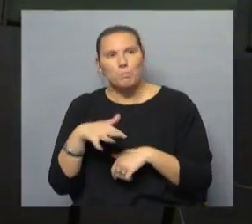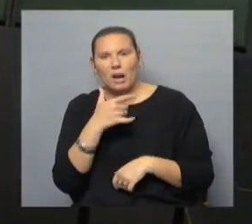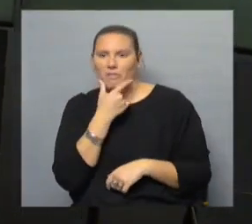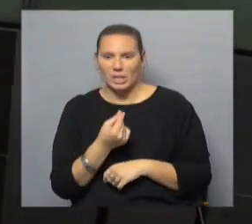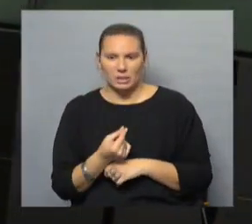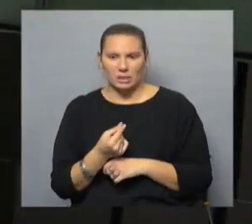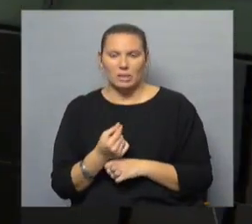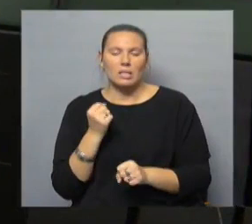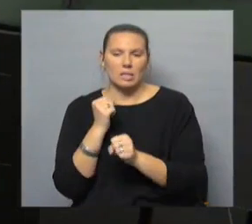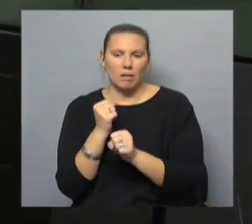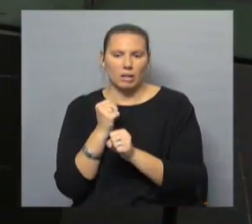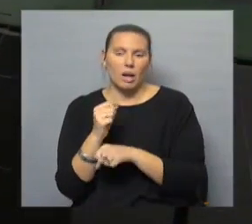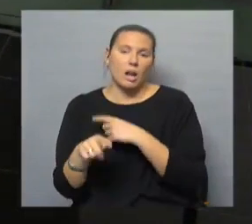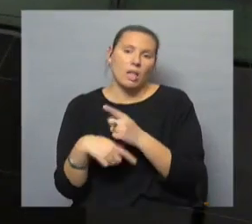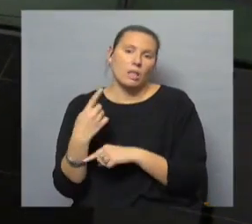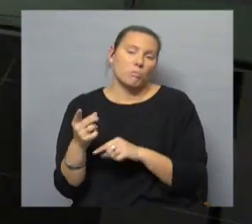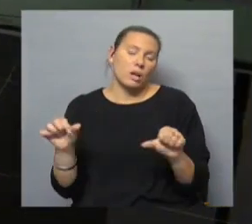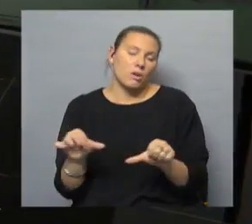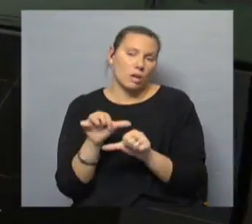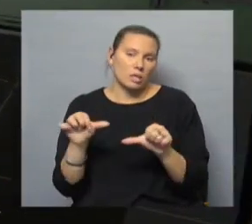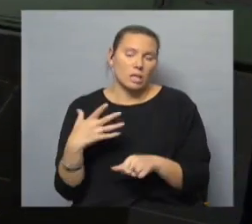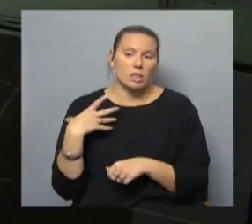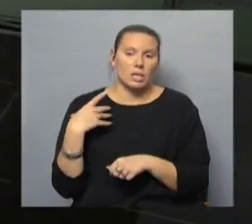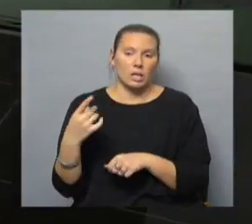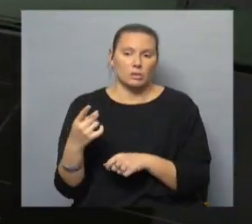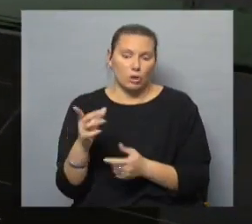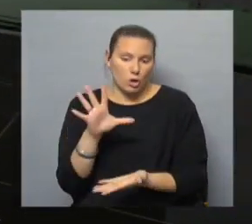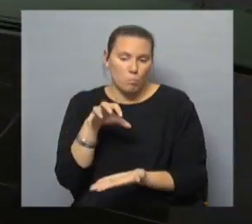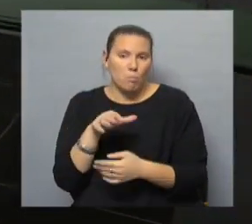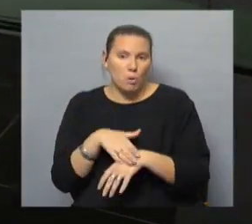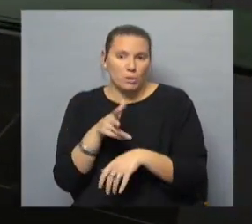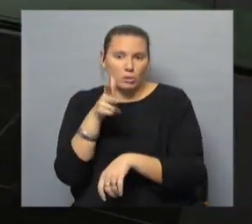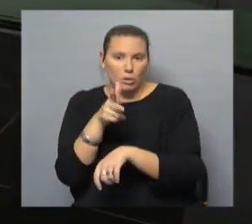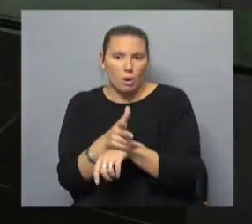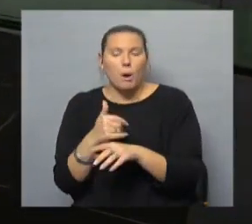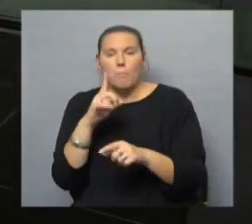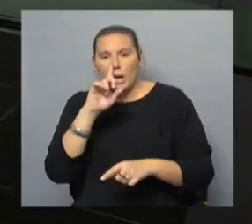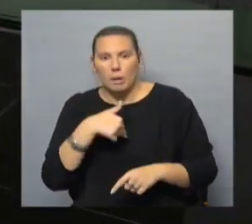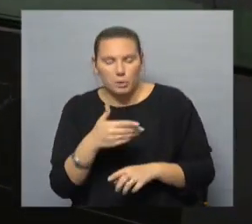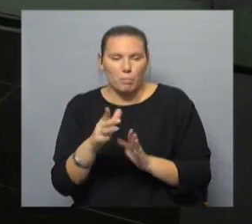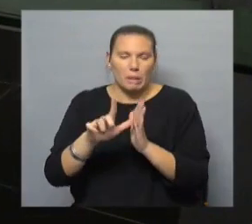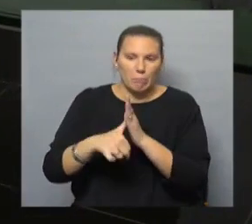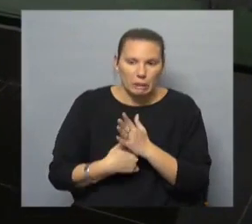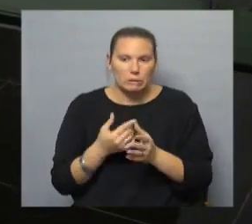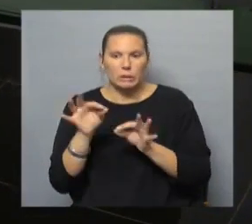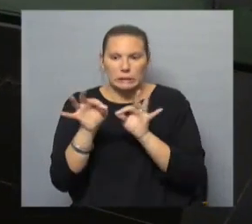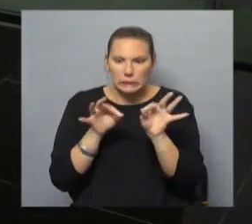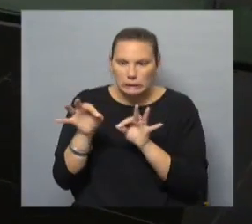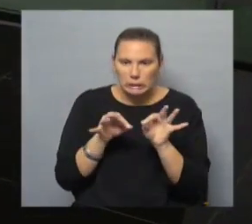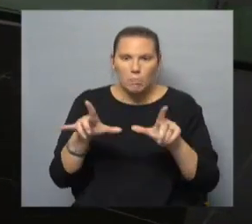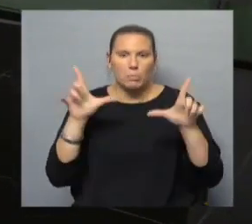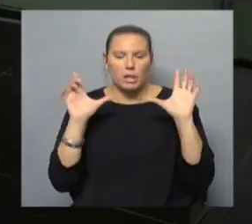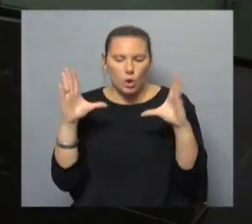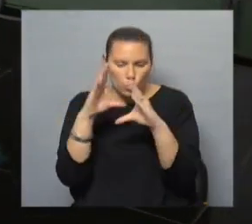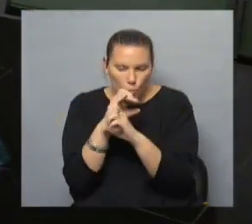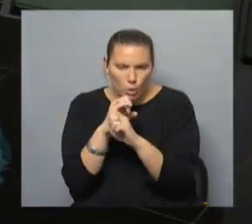fácil trabajar. Después lo que terminás haciendo como director en set es un poquito más lento, un poquito más rápido. Vamos a hacer un plano cerrado,